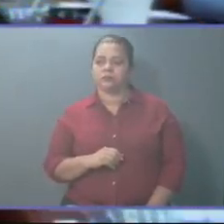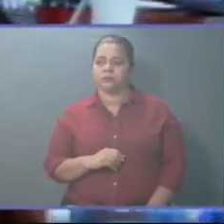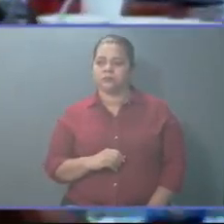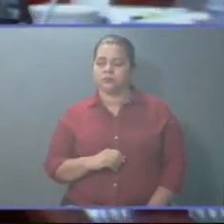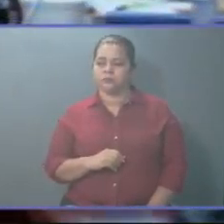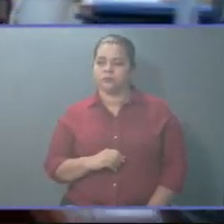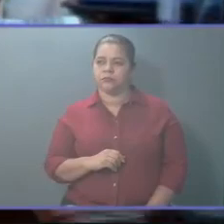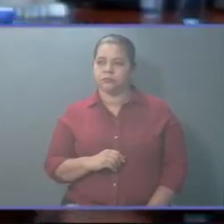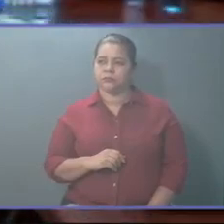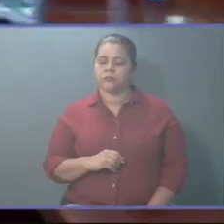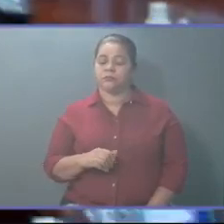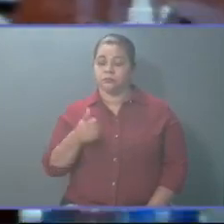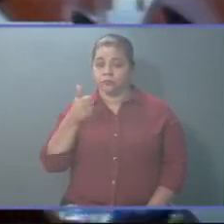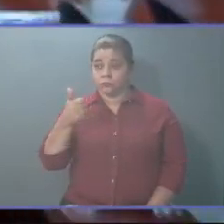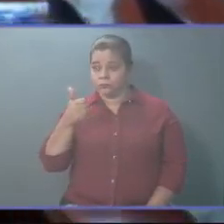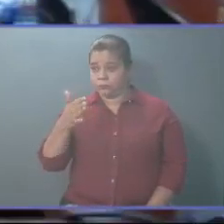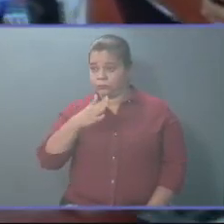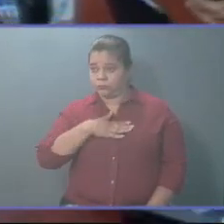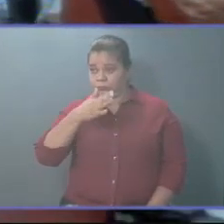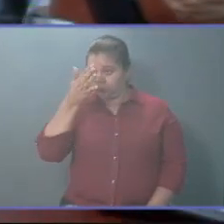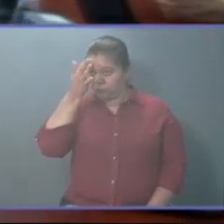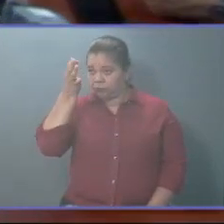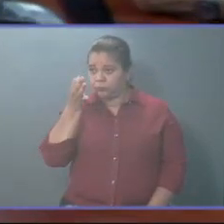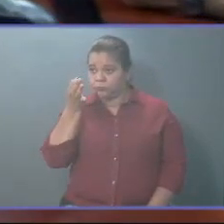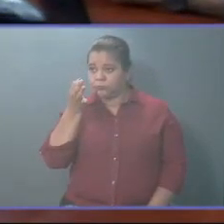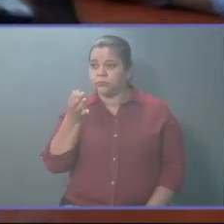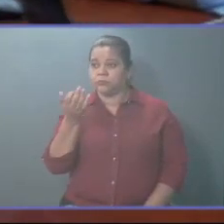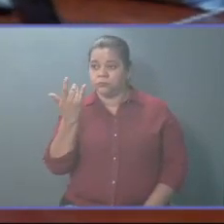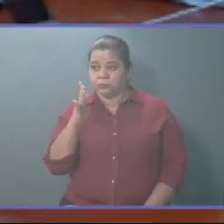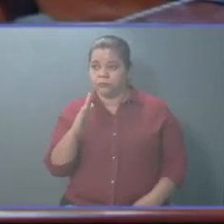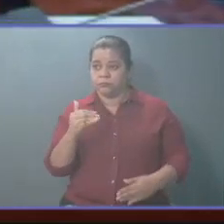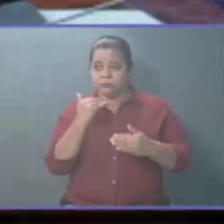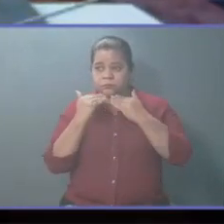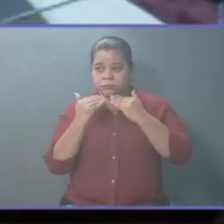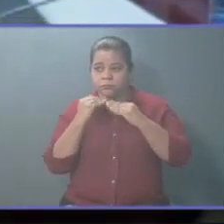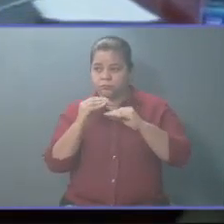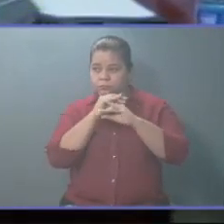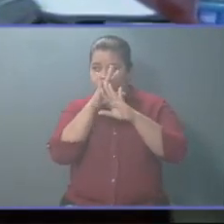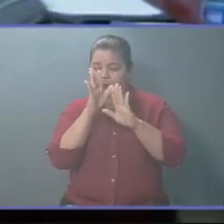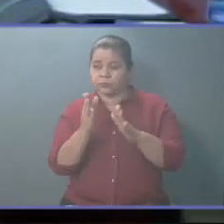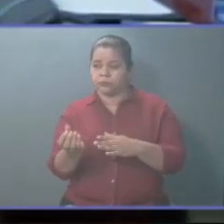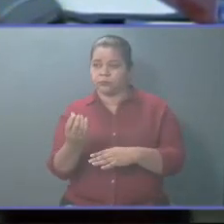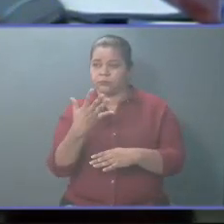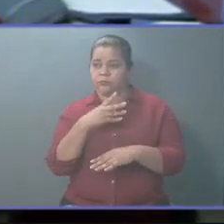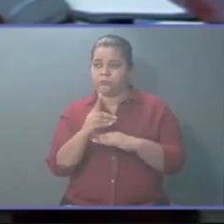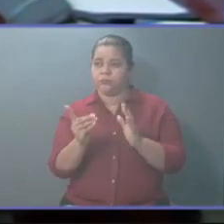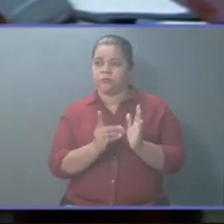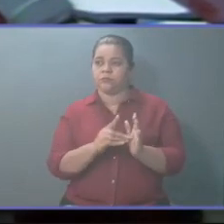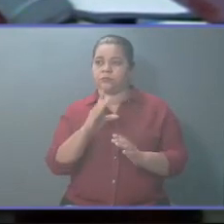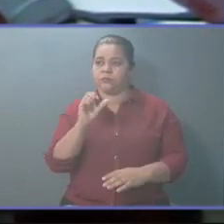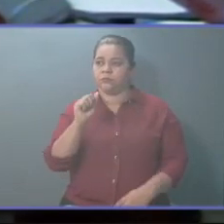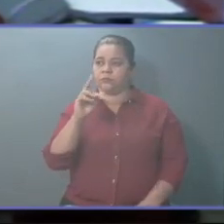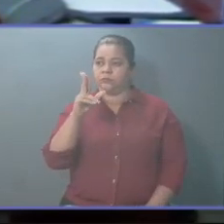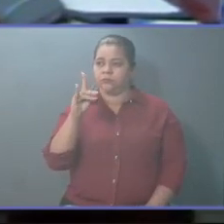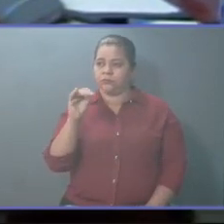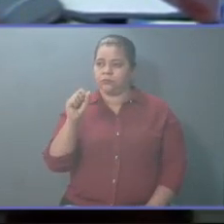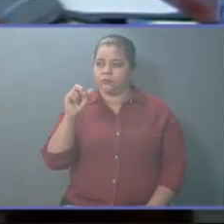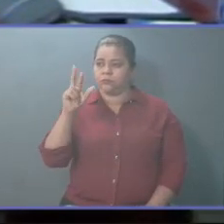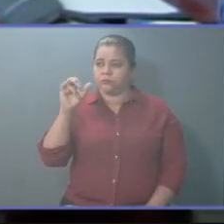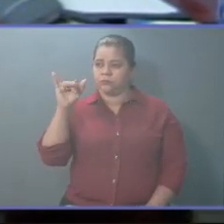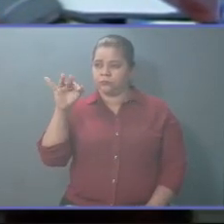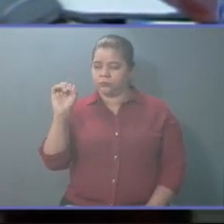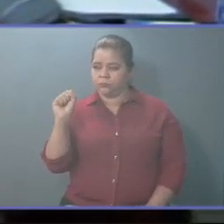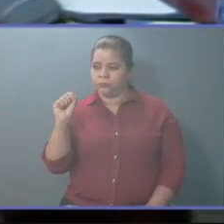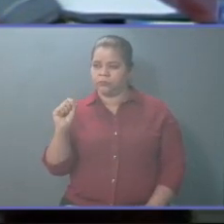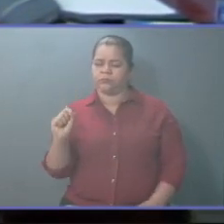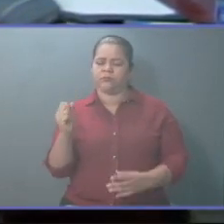Bueno, yo creo que ya quedó aclarado con lo que planteó el diputado Carlos Reyes, que como se dieron una